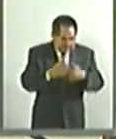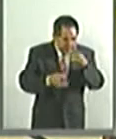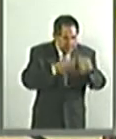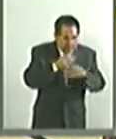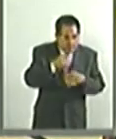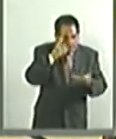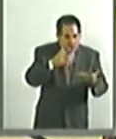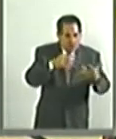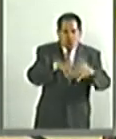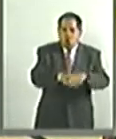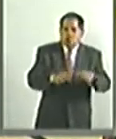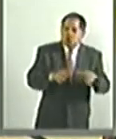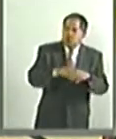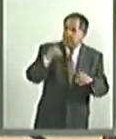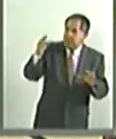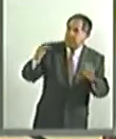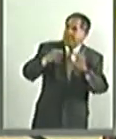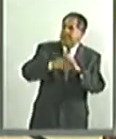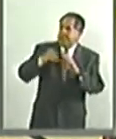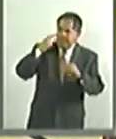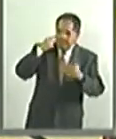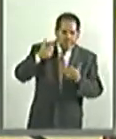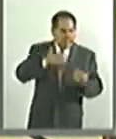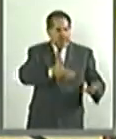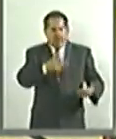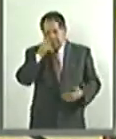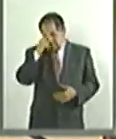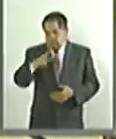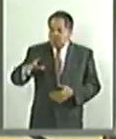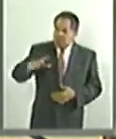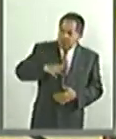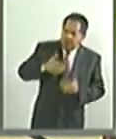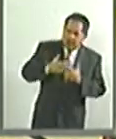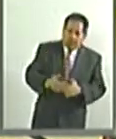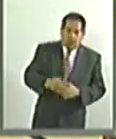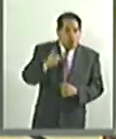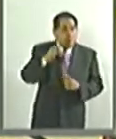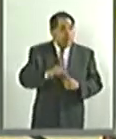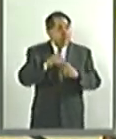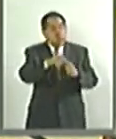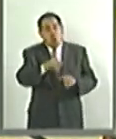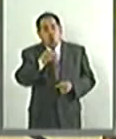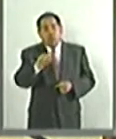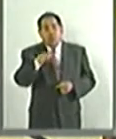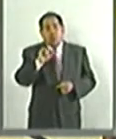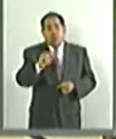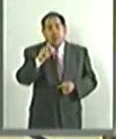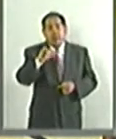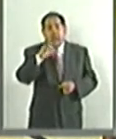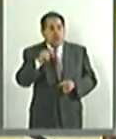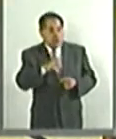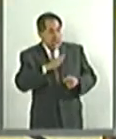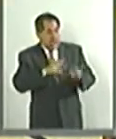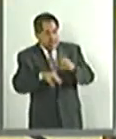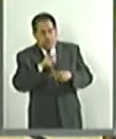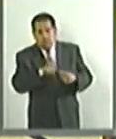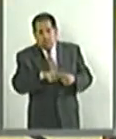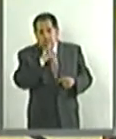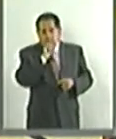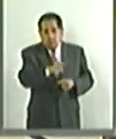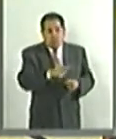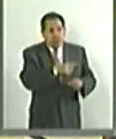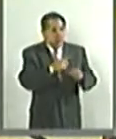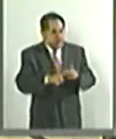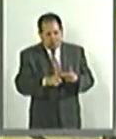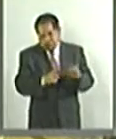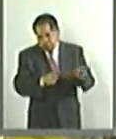inclusión en el mapa mundial. Mención especial merece el doctor José Luis Palacio, aquí presente con nosotros, que acompañó todo